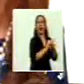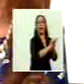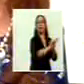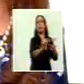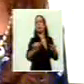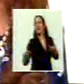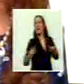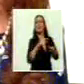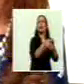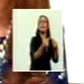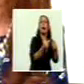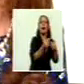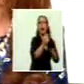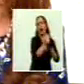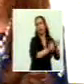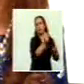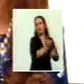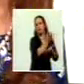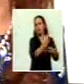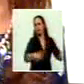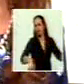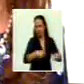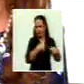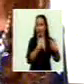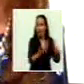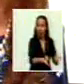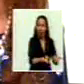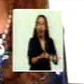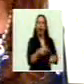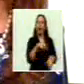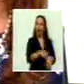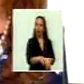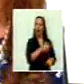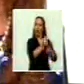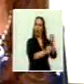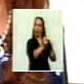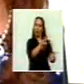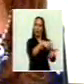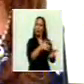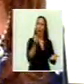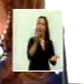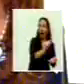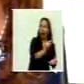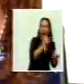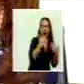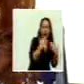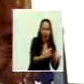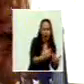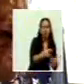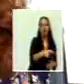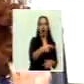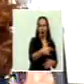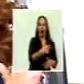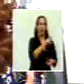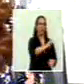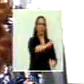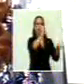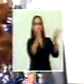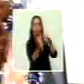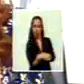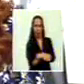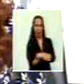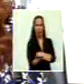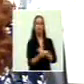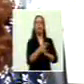en emprendimientos productivos. Esto permitió que esta gente, que esta familia se reconvirtiera, y además permitió